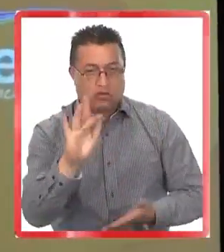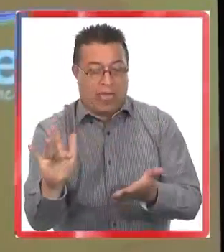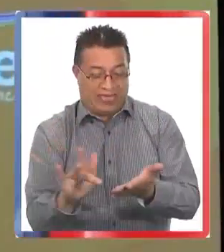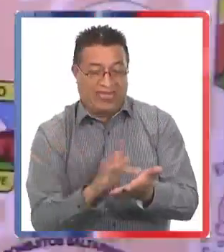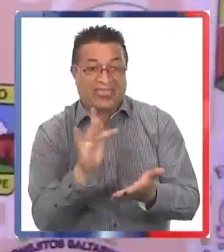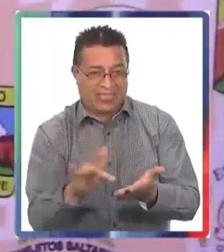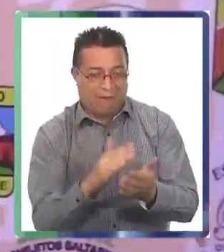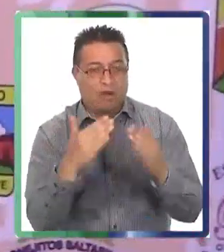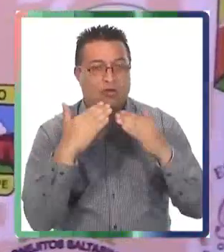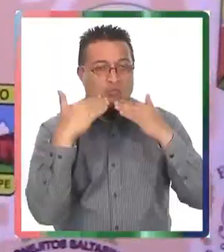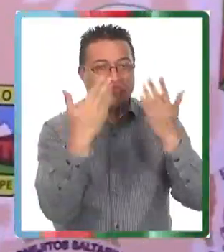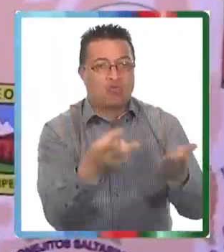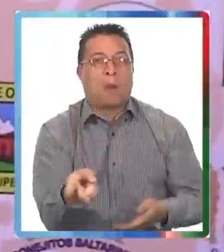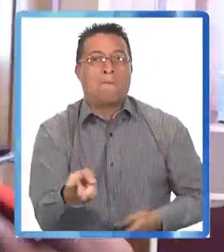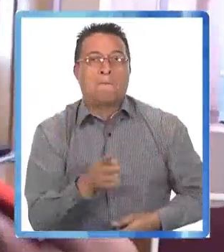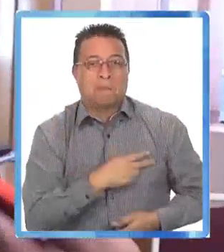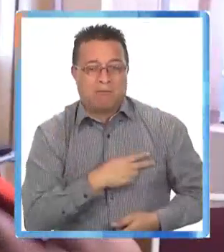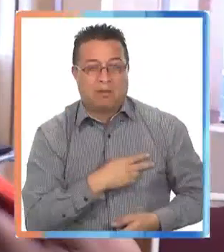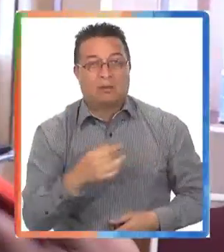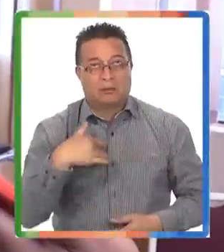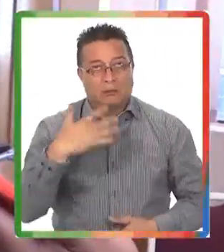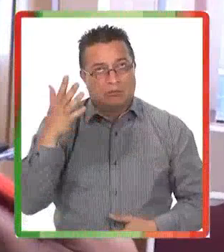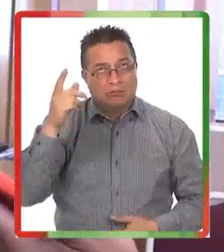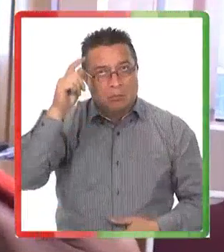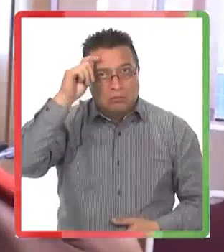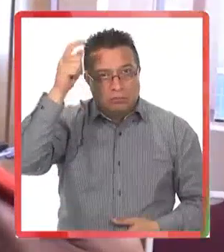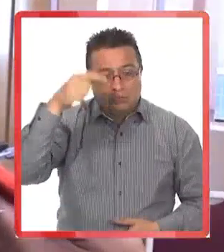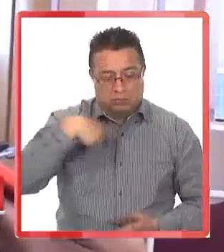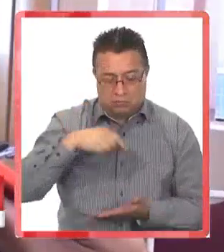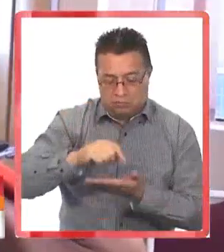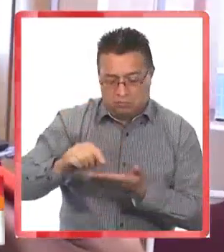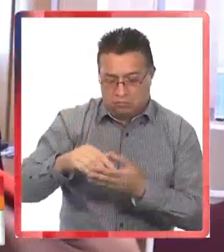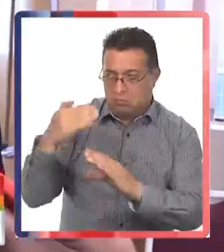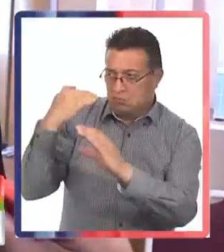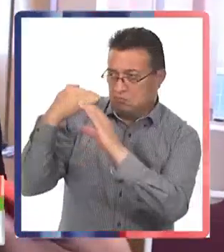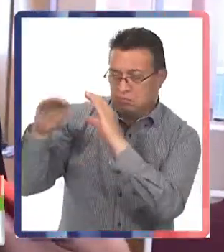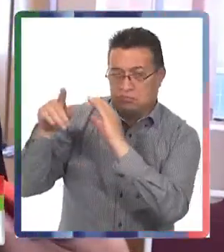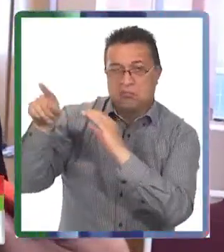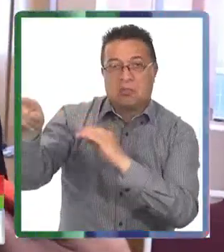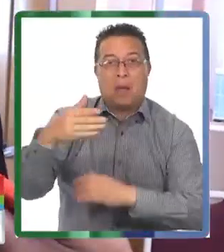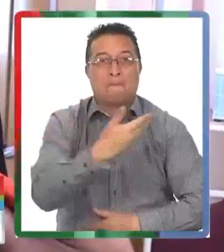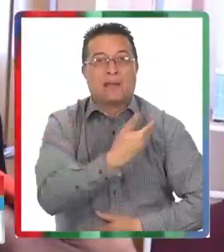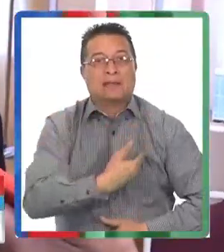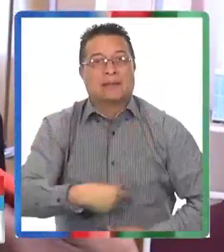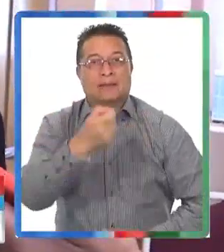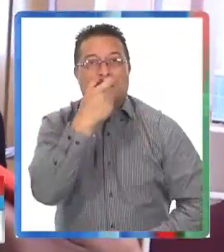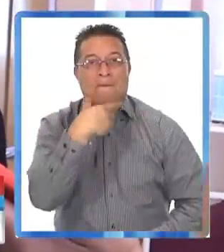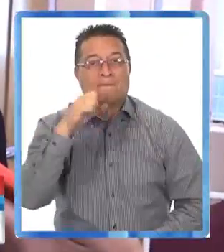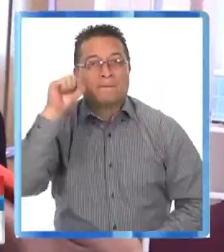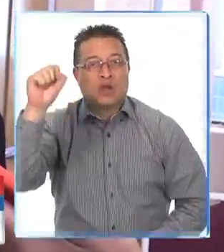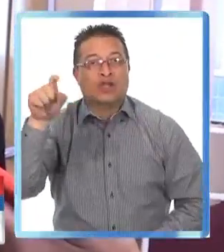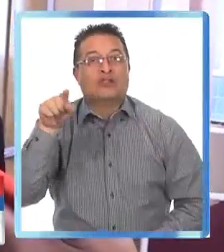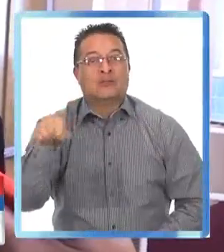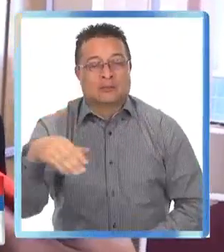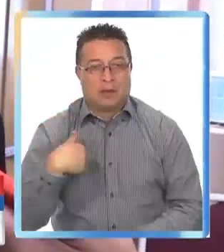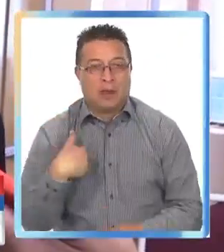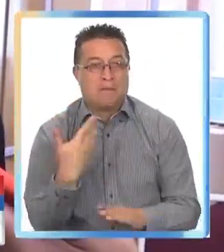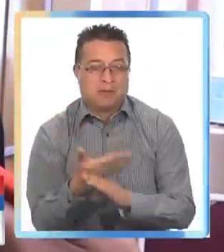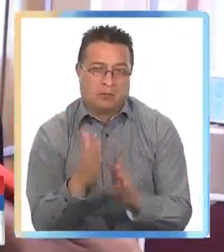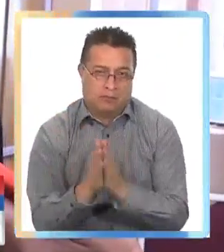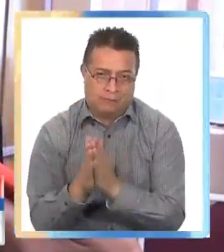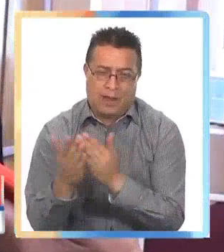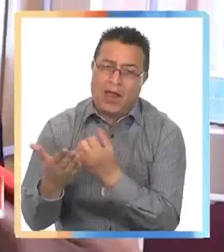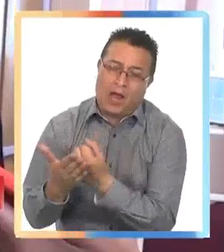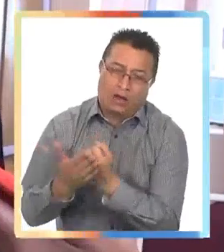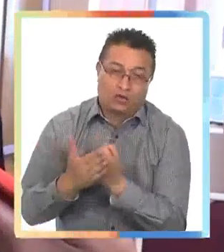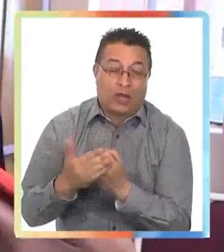una tablet de recompensa. Se me ocurre la idea de escribirle al presidente de la República para solicitarle que me pueda